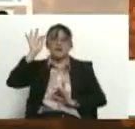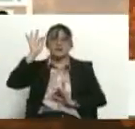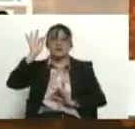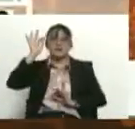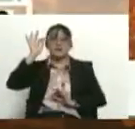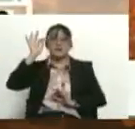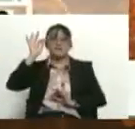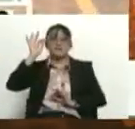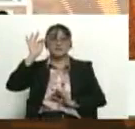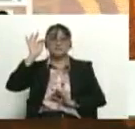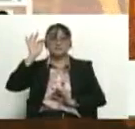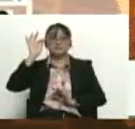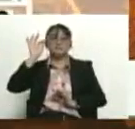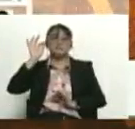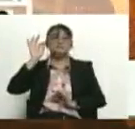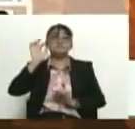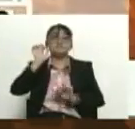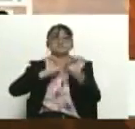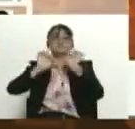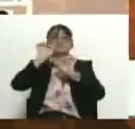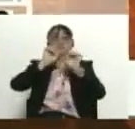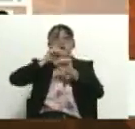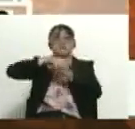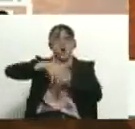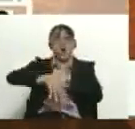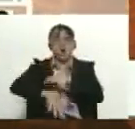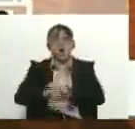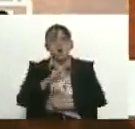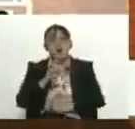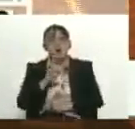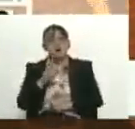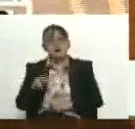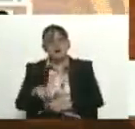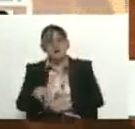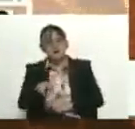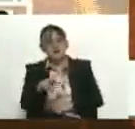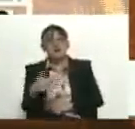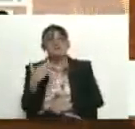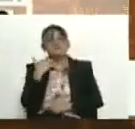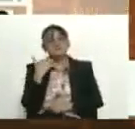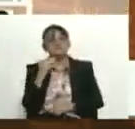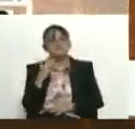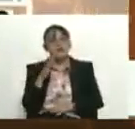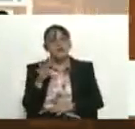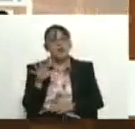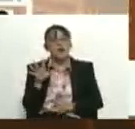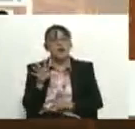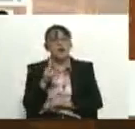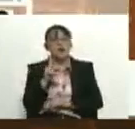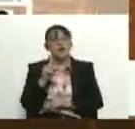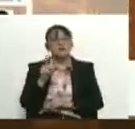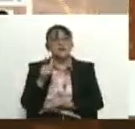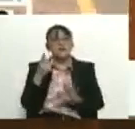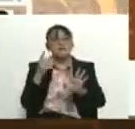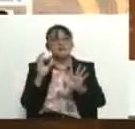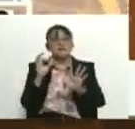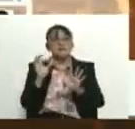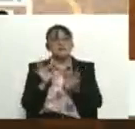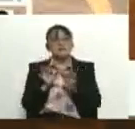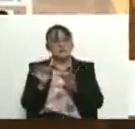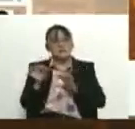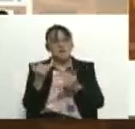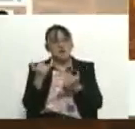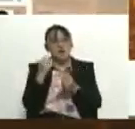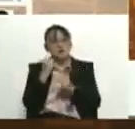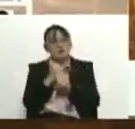que en esta ocasión se desbordara el río sí hubo una afectación de once sesenta centímetros que se